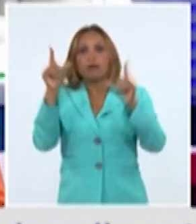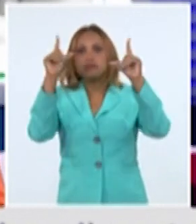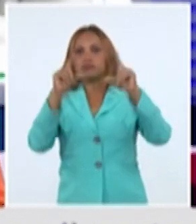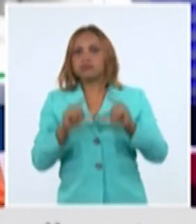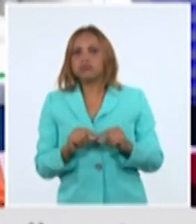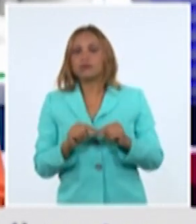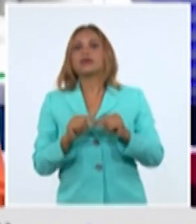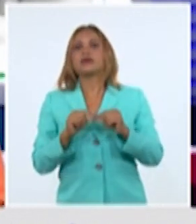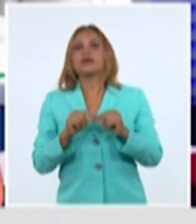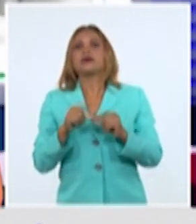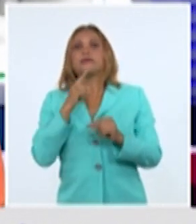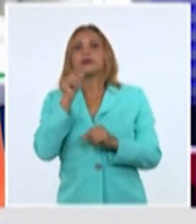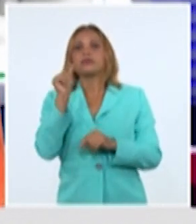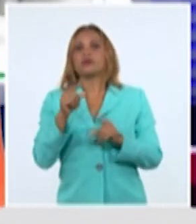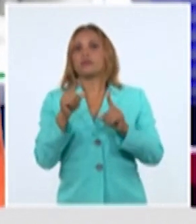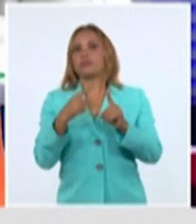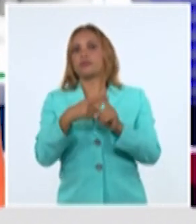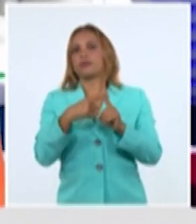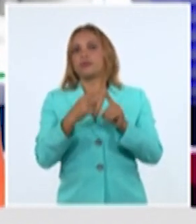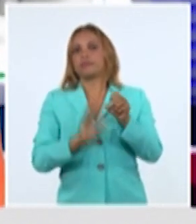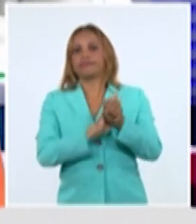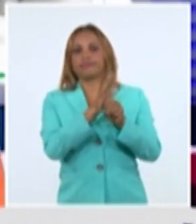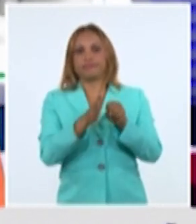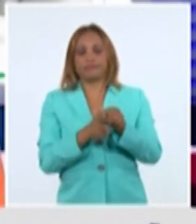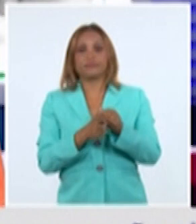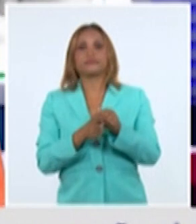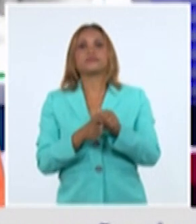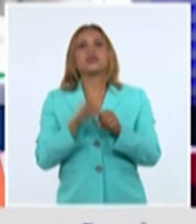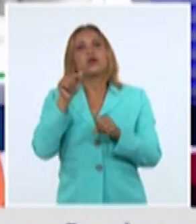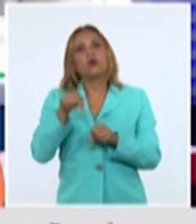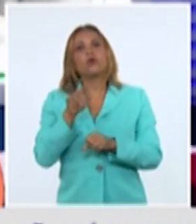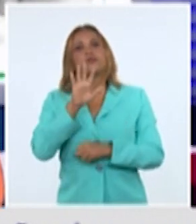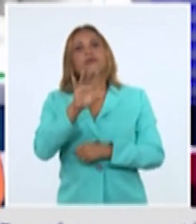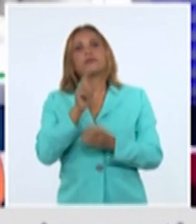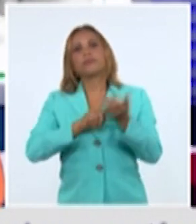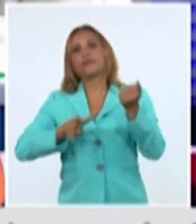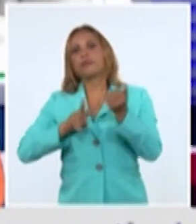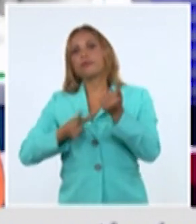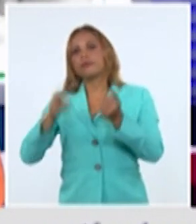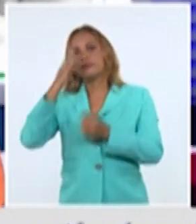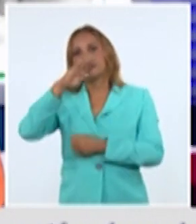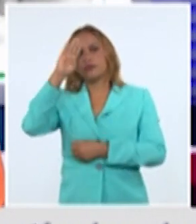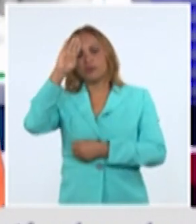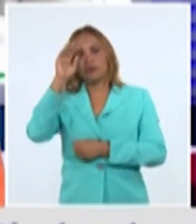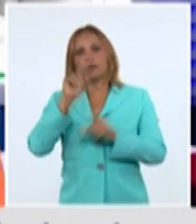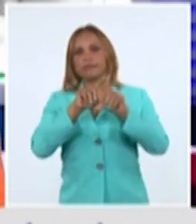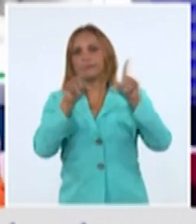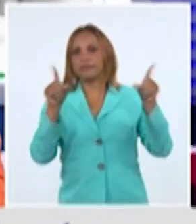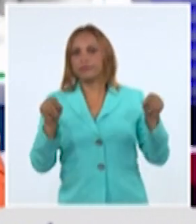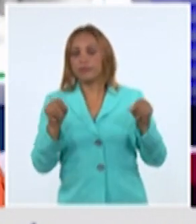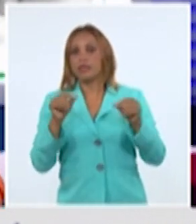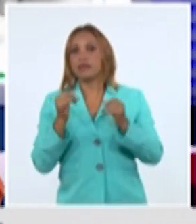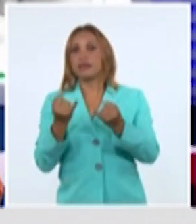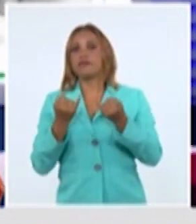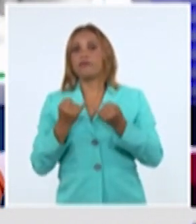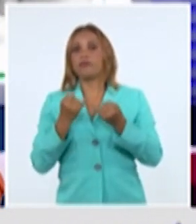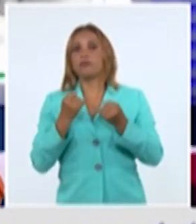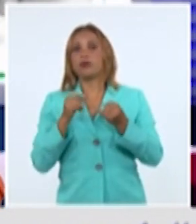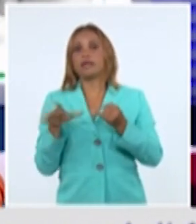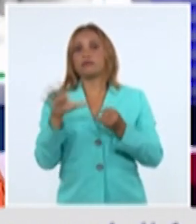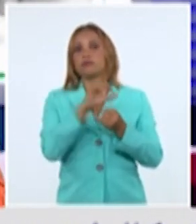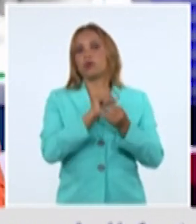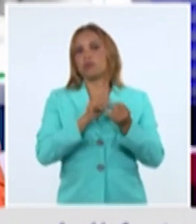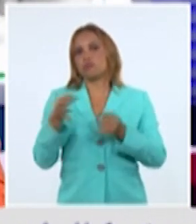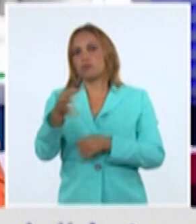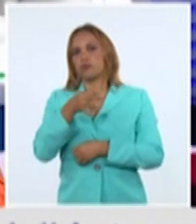confirmados autóctonos a la COVID-19. Hoy 5 provincias cubanas diagnostican casos en todos sus municipios.